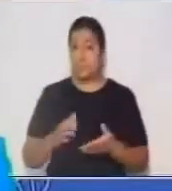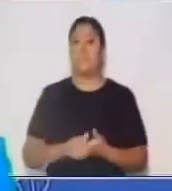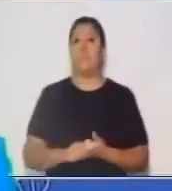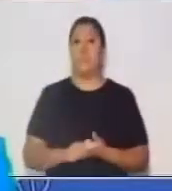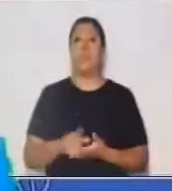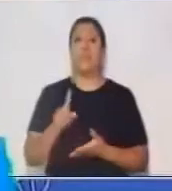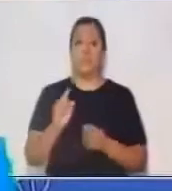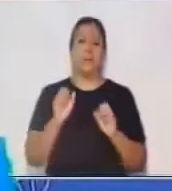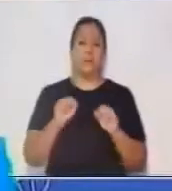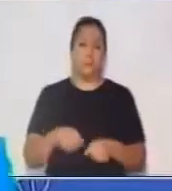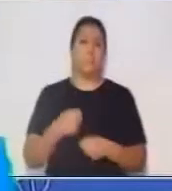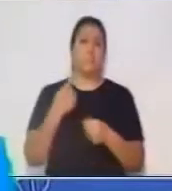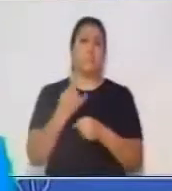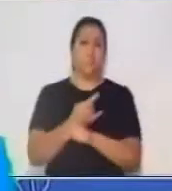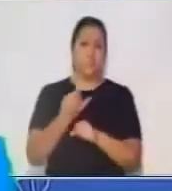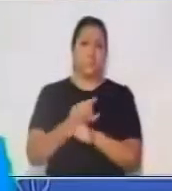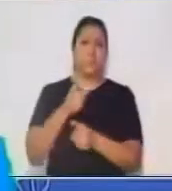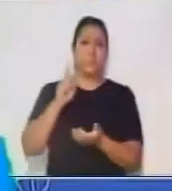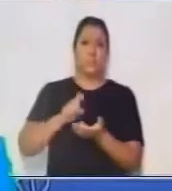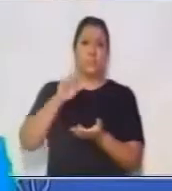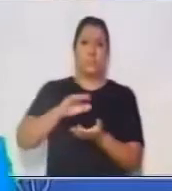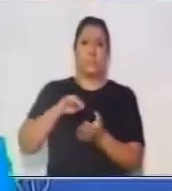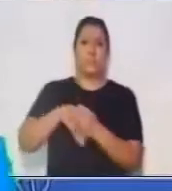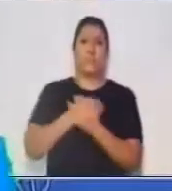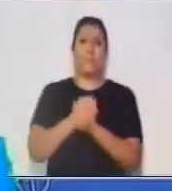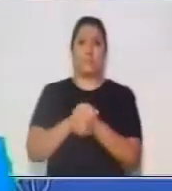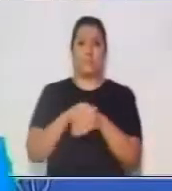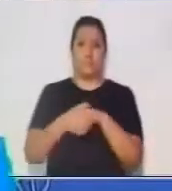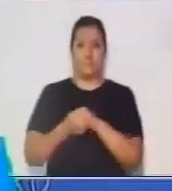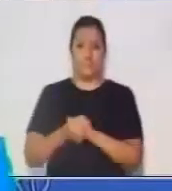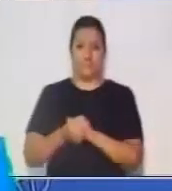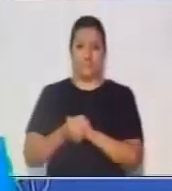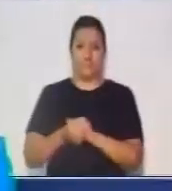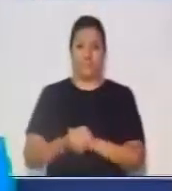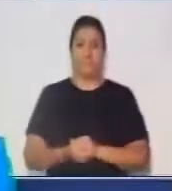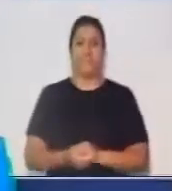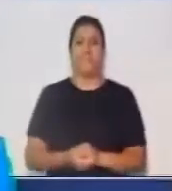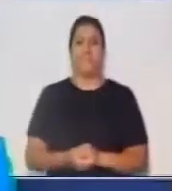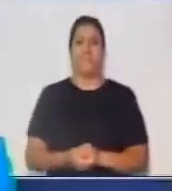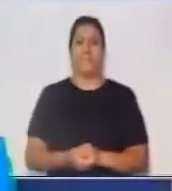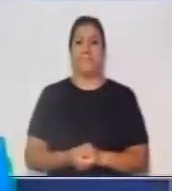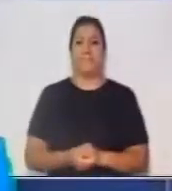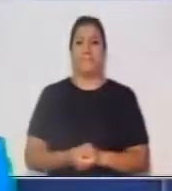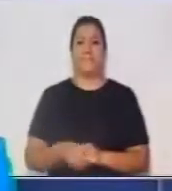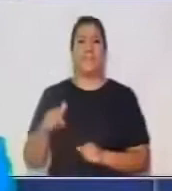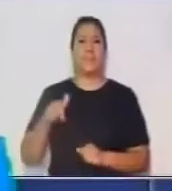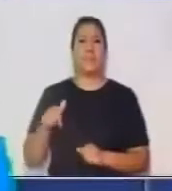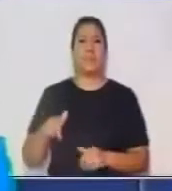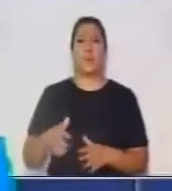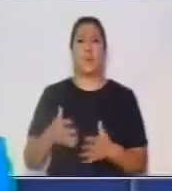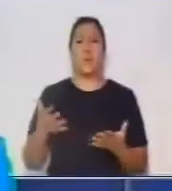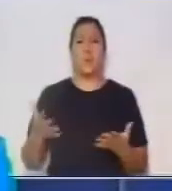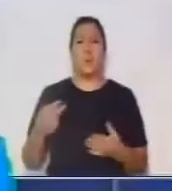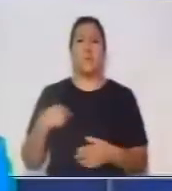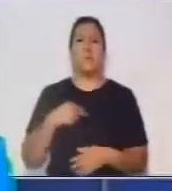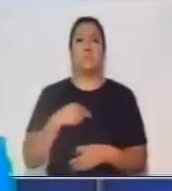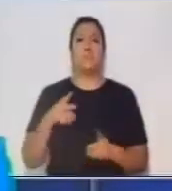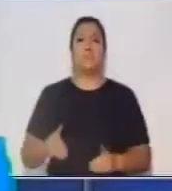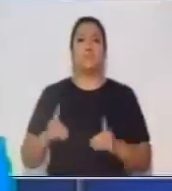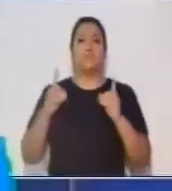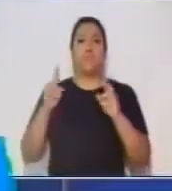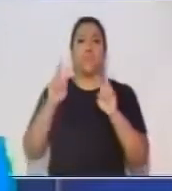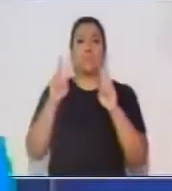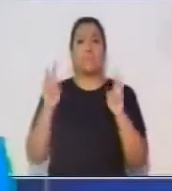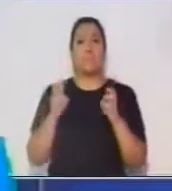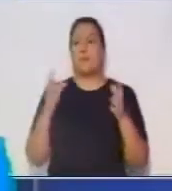tu ropa. Nuevo Suavitel Complete, completo como el amor de mamá. Con los ingredientes 100% de origen natural, palmolive natural, en